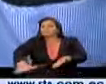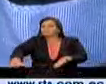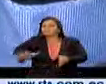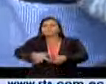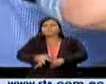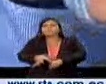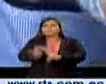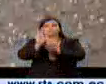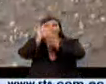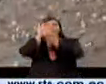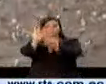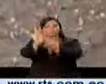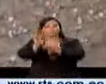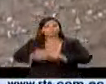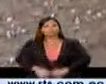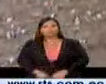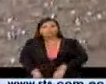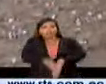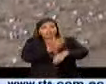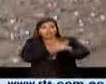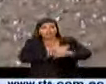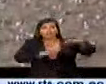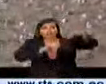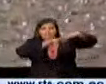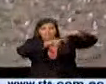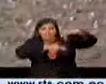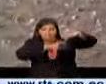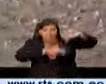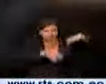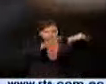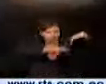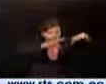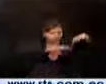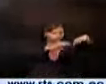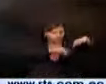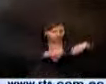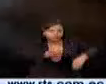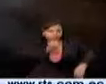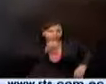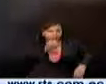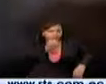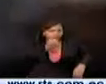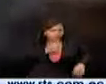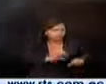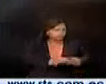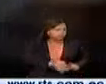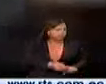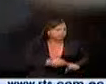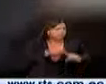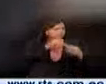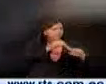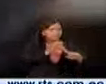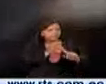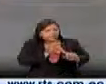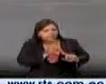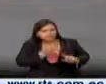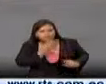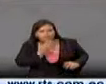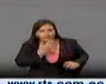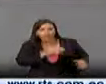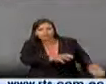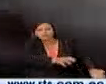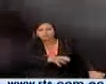especial como las planchas que lo sustraen de una mina cerca de Penipe. Tienen las piedras, van a la mina y de ahí